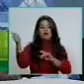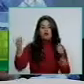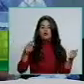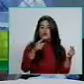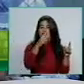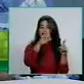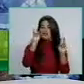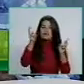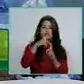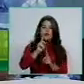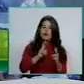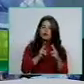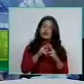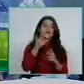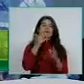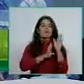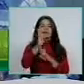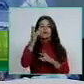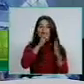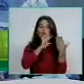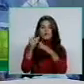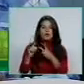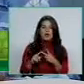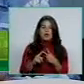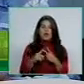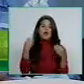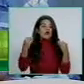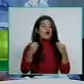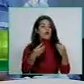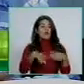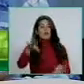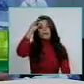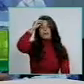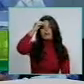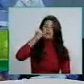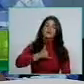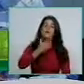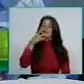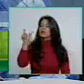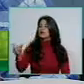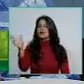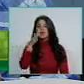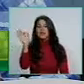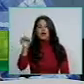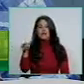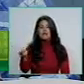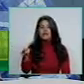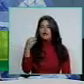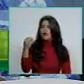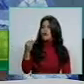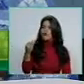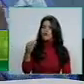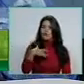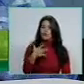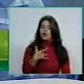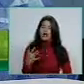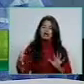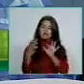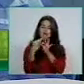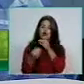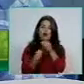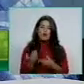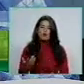que ellos no conocen, el área de desarrollo comunal, cómo sensibilizarme con el que no tiene aún nada, ¿no? Entonces, a